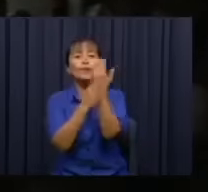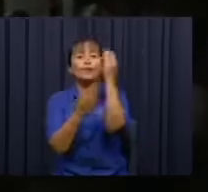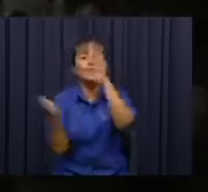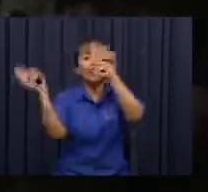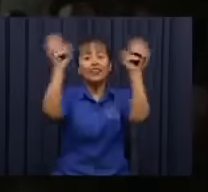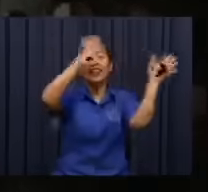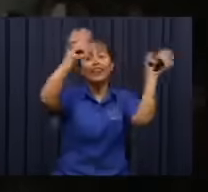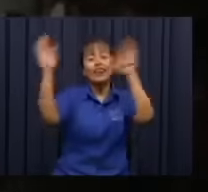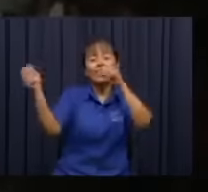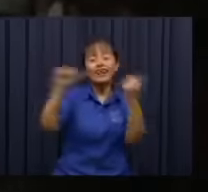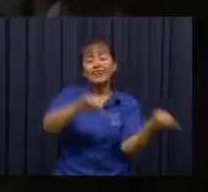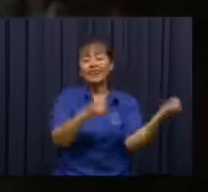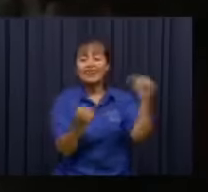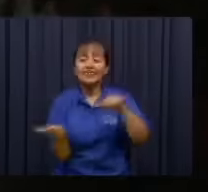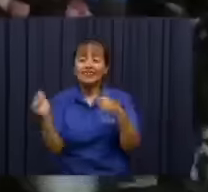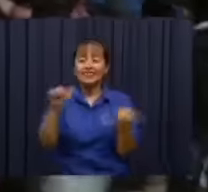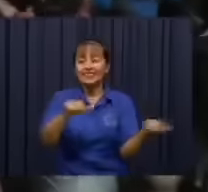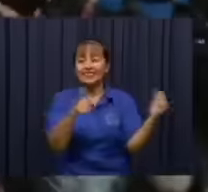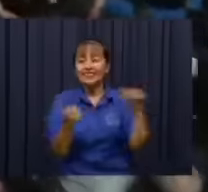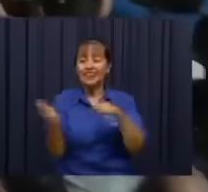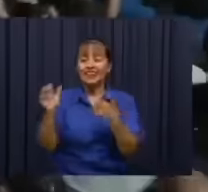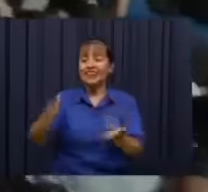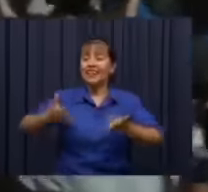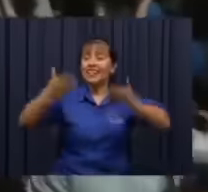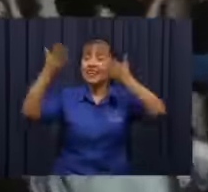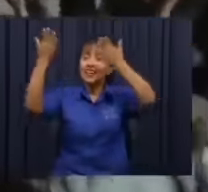llenas de alabanza.